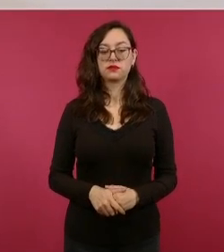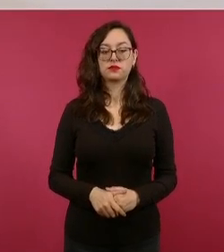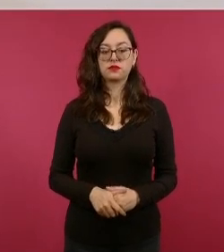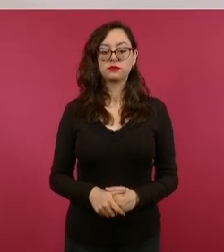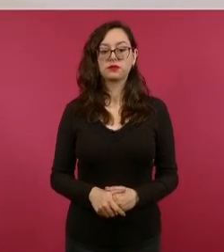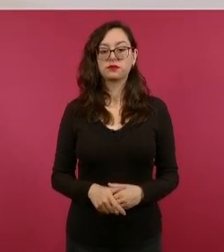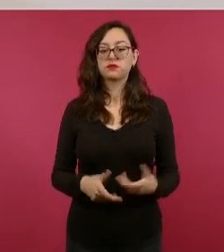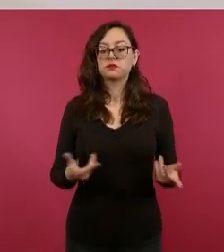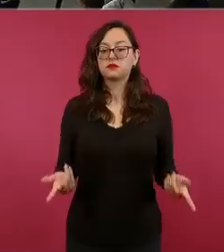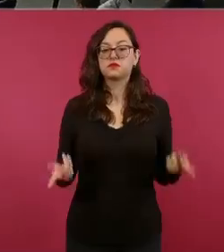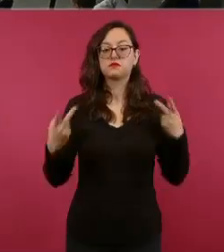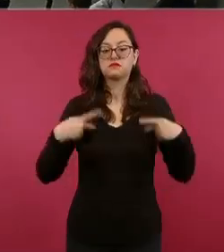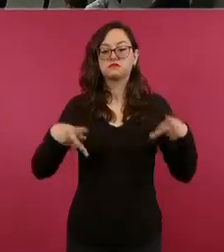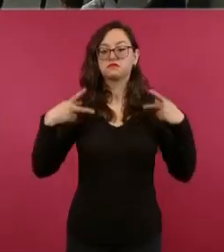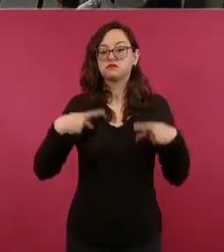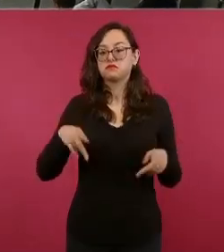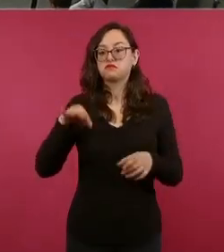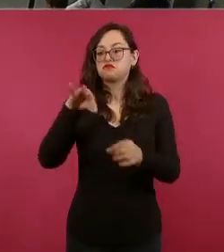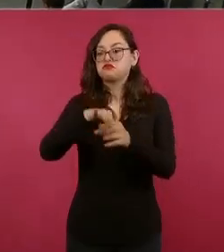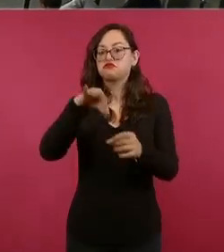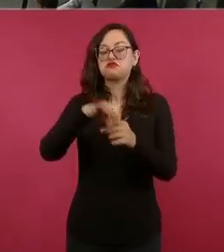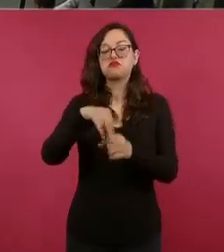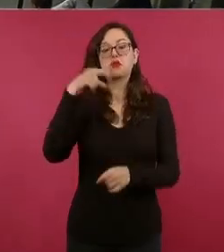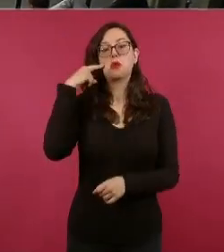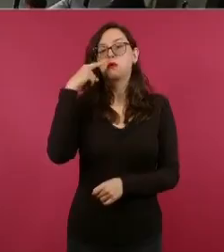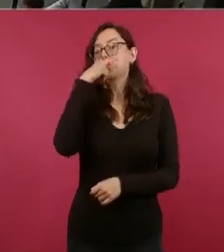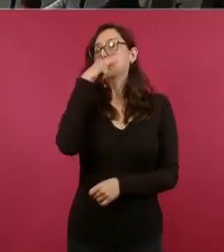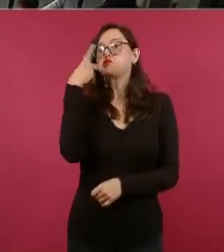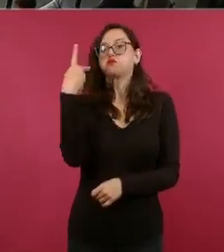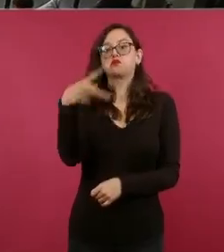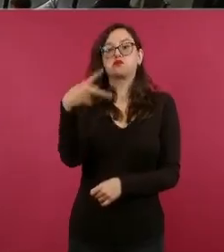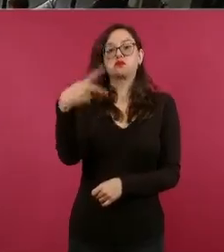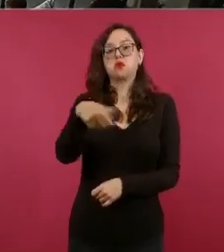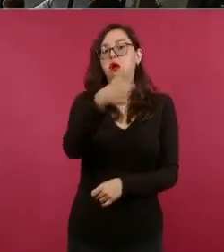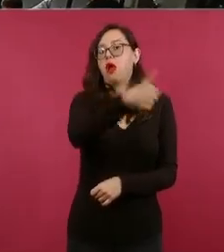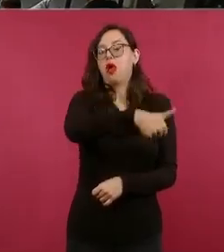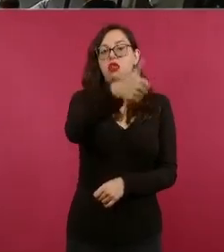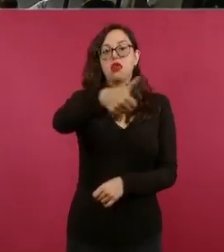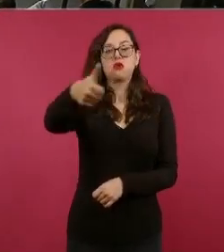Y que cada quien vote por lo que le dicte su conciencia.